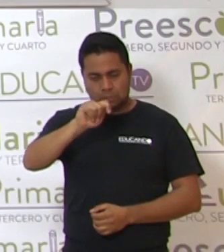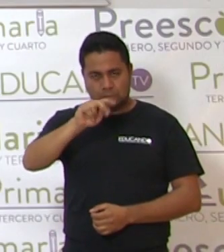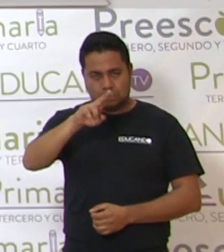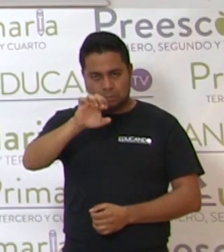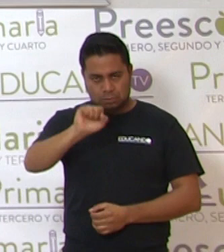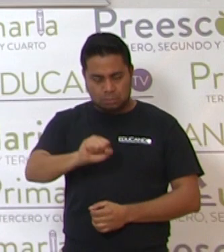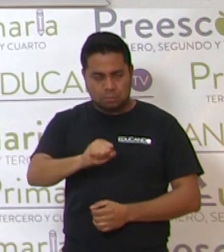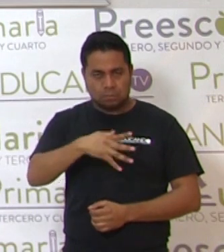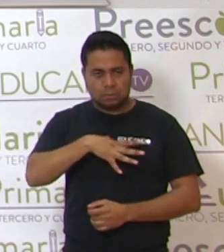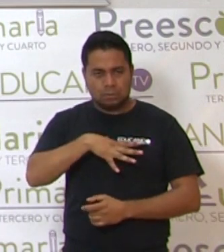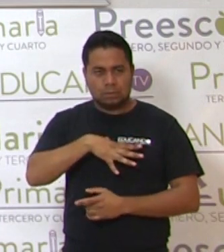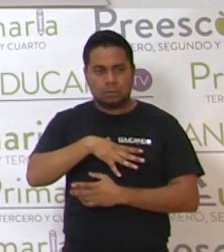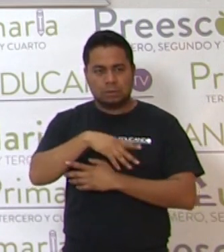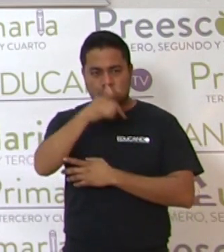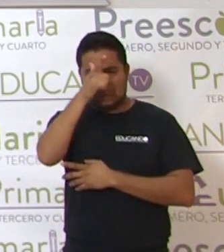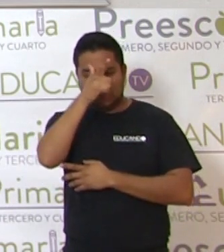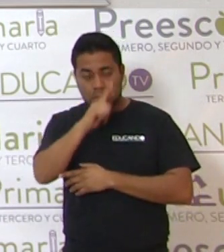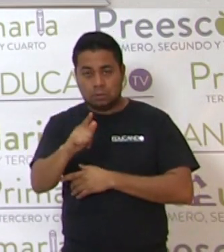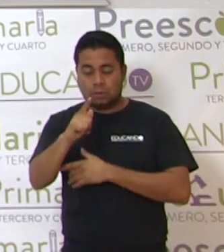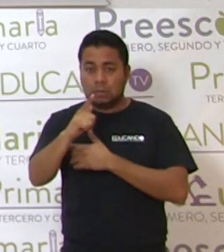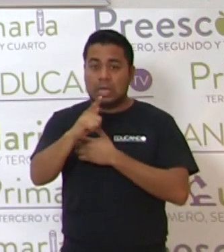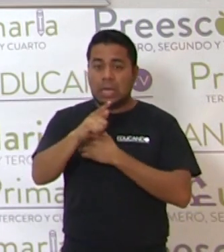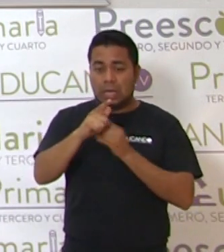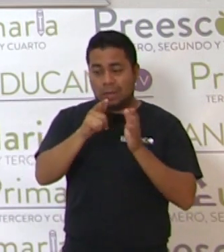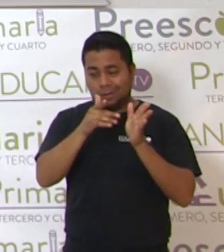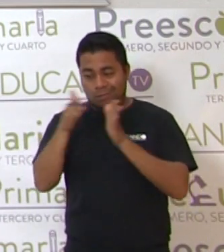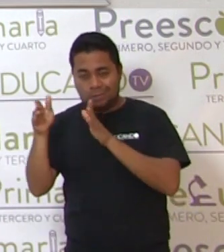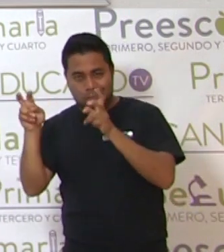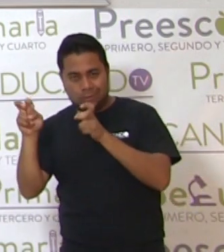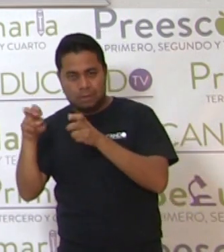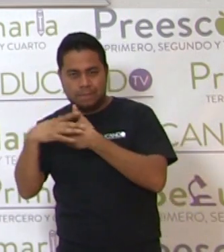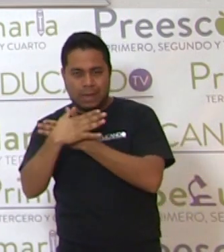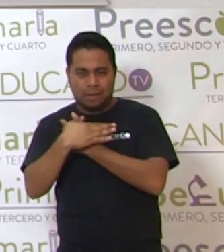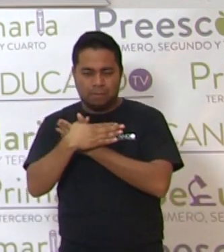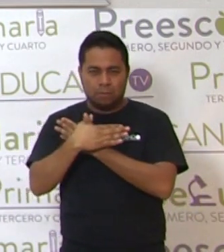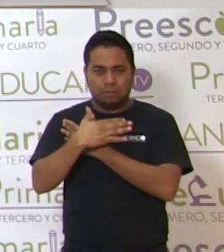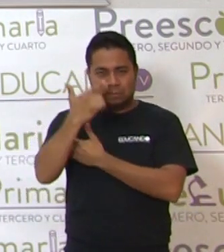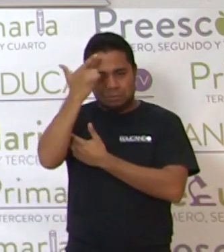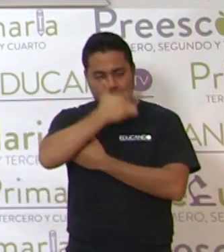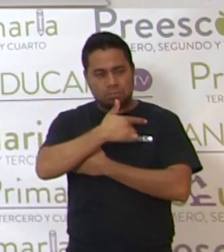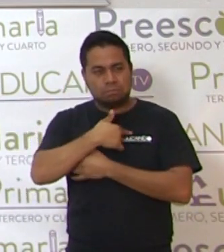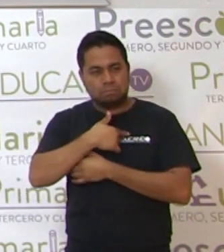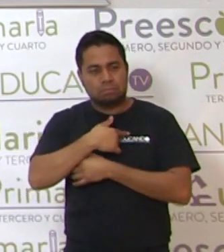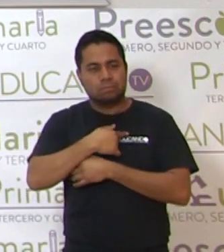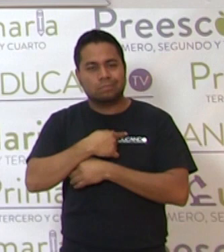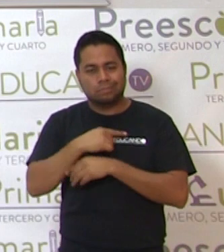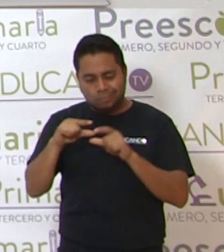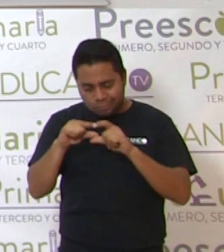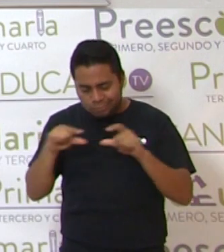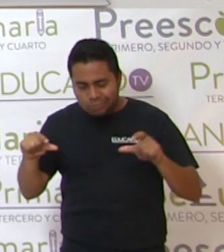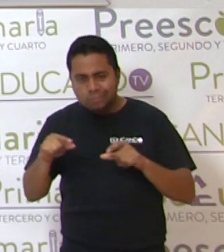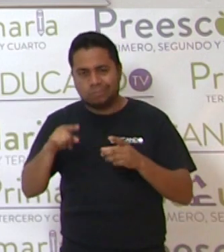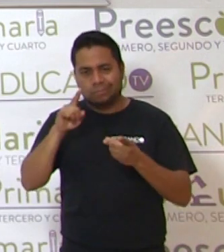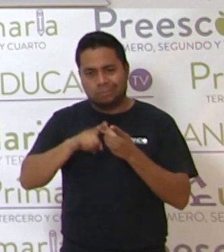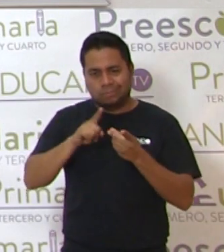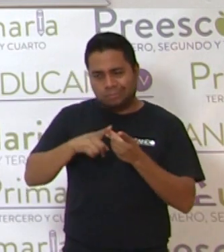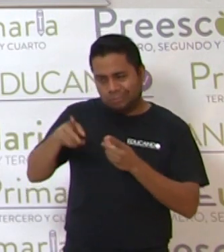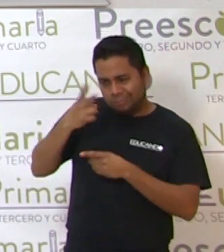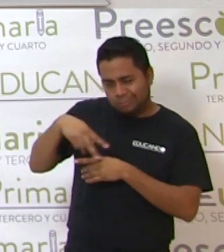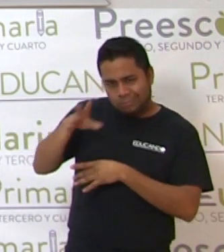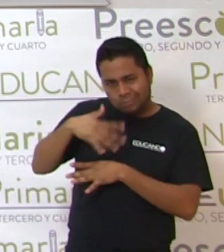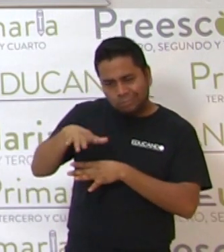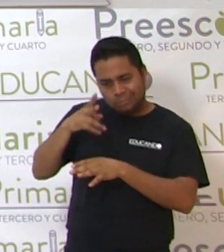Tenemos la luna y mariposa nocturna. Y aquí te doy la referencia donde puedes tú buscar a Juan